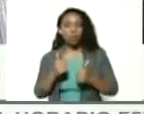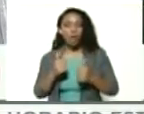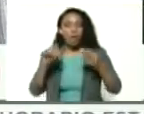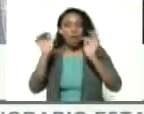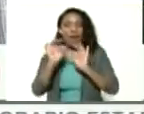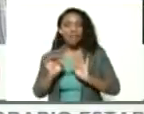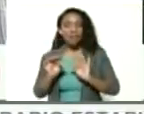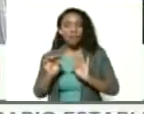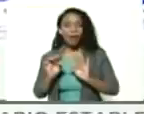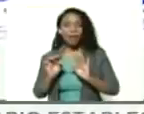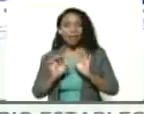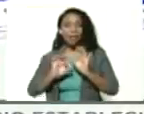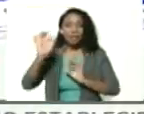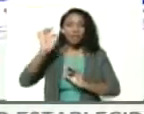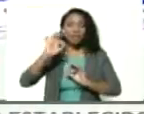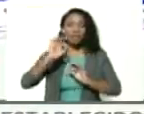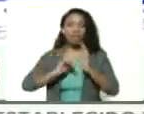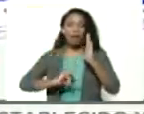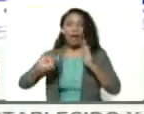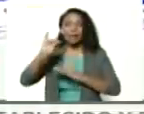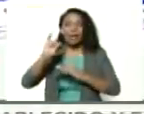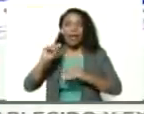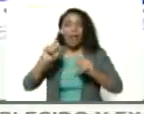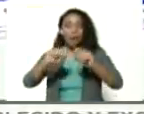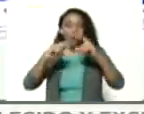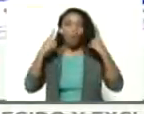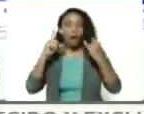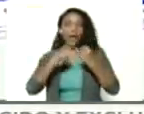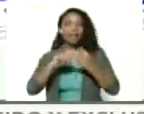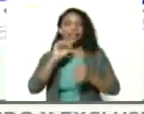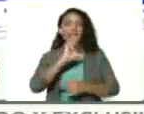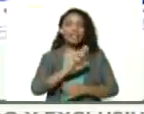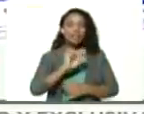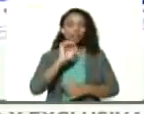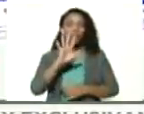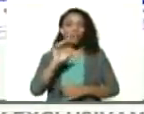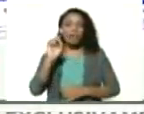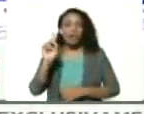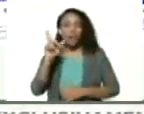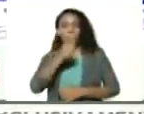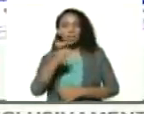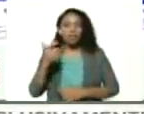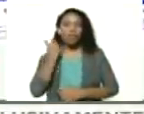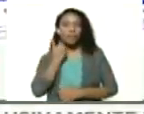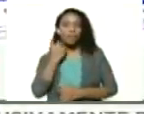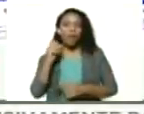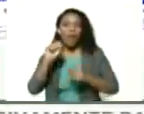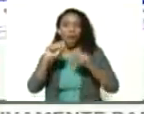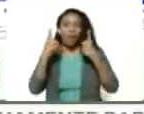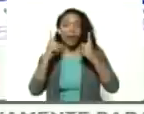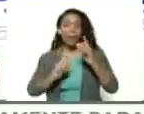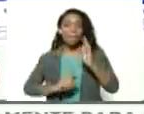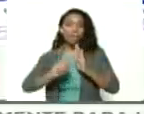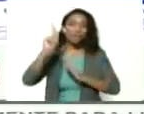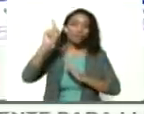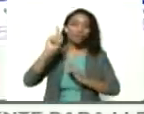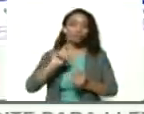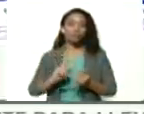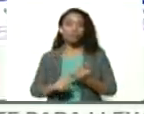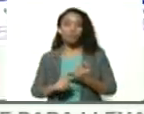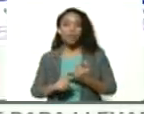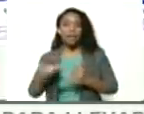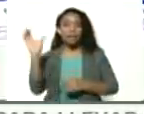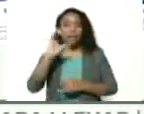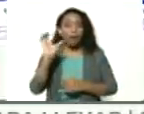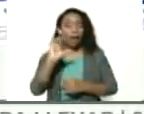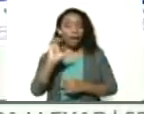casos activas más altas son La Guaira, 351 casos. Sigue La Guaira punteando.